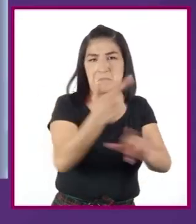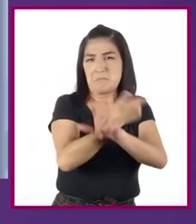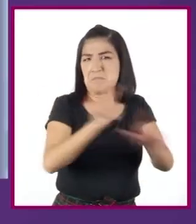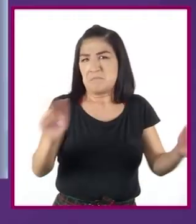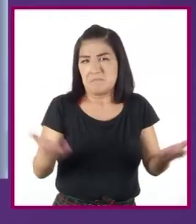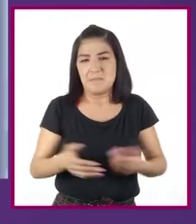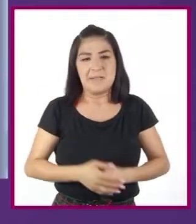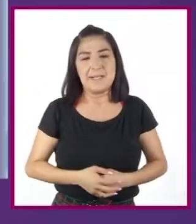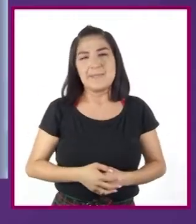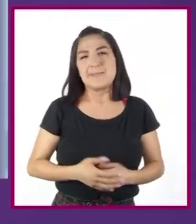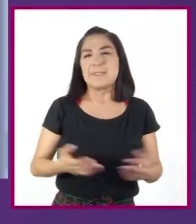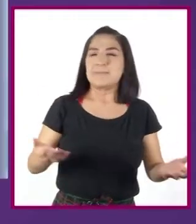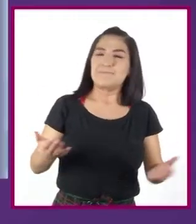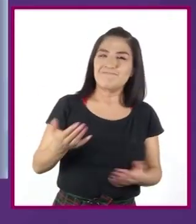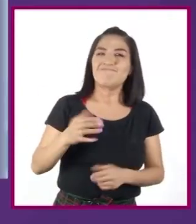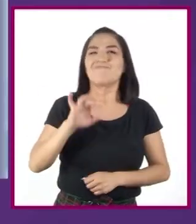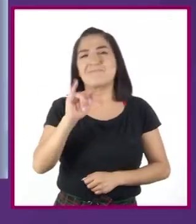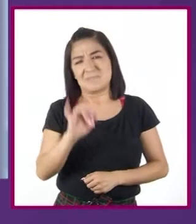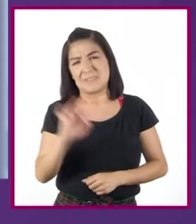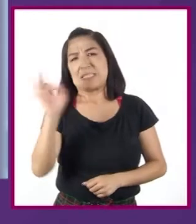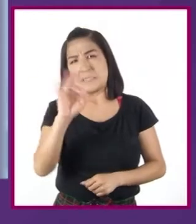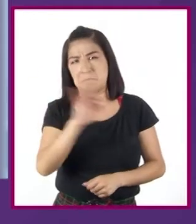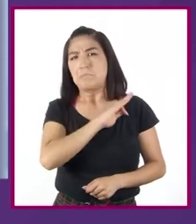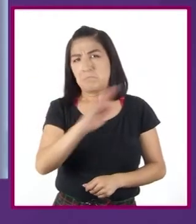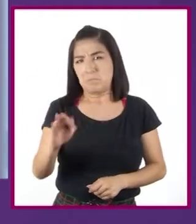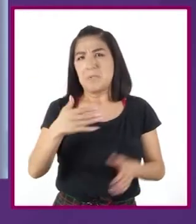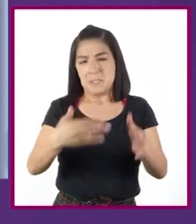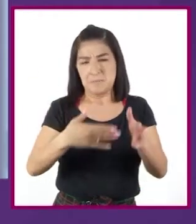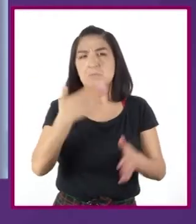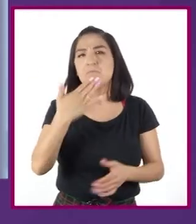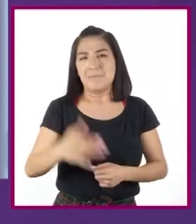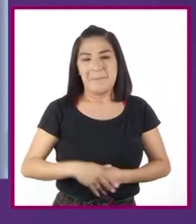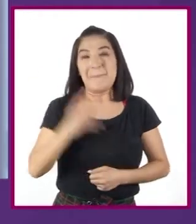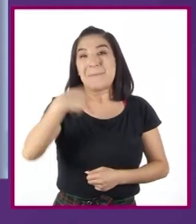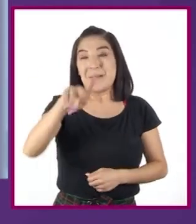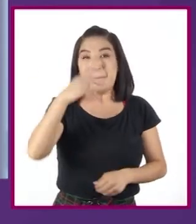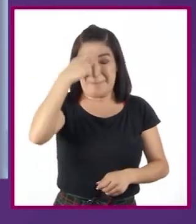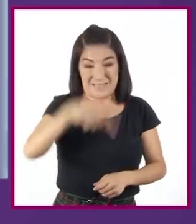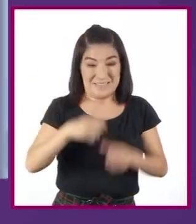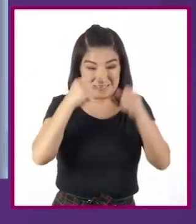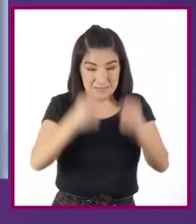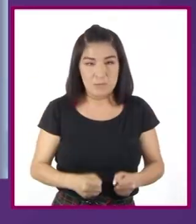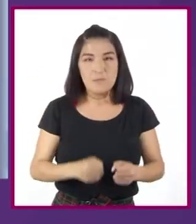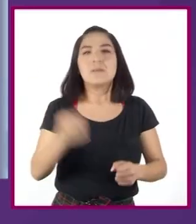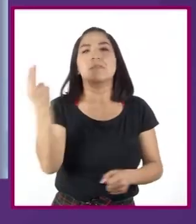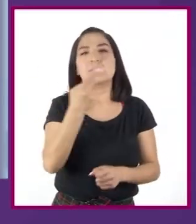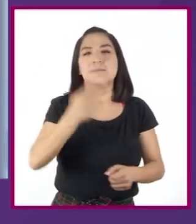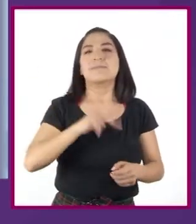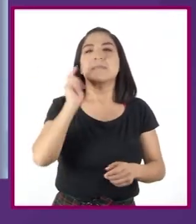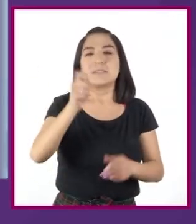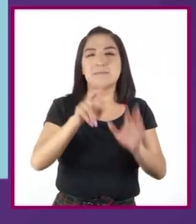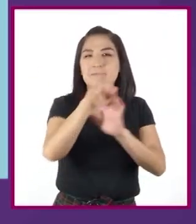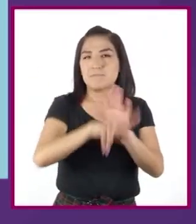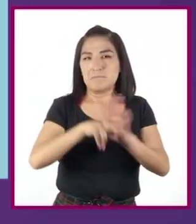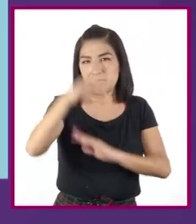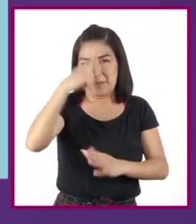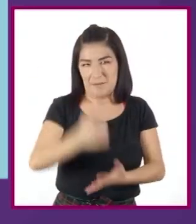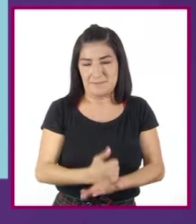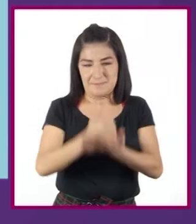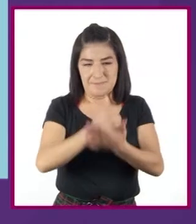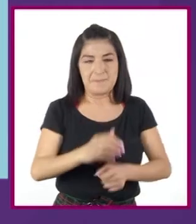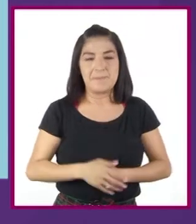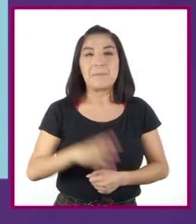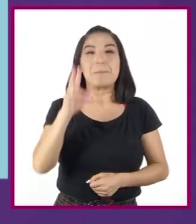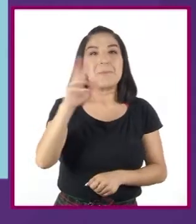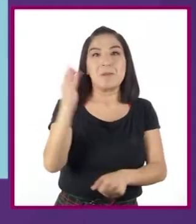¿no? Tal vez sí quede la receta. Aunque para estar más seguros, busquemos un video que nos ayude. Aquí hay